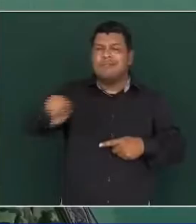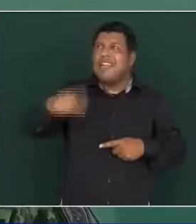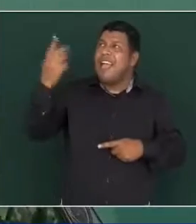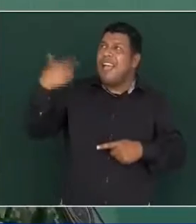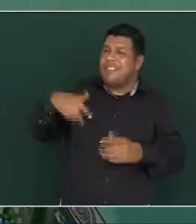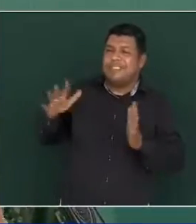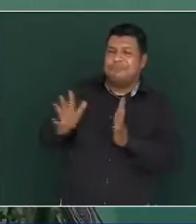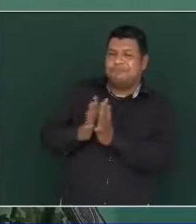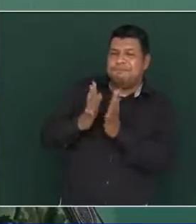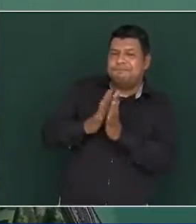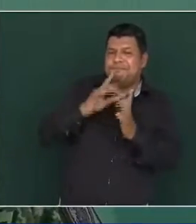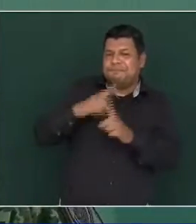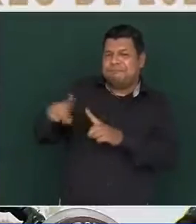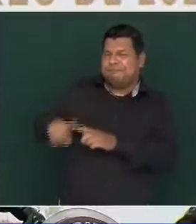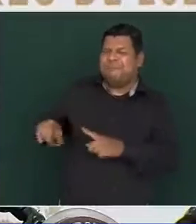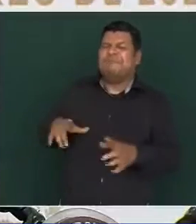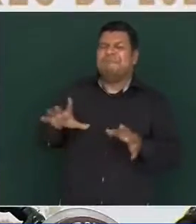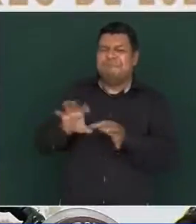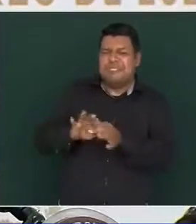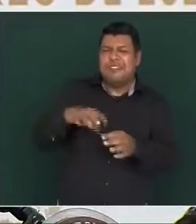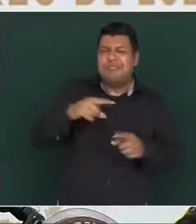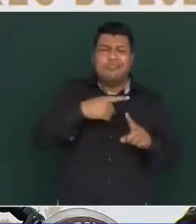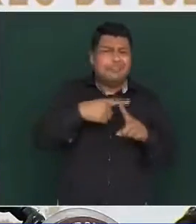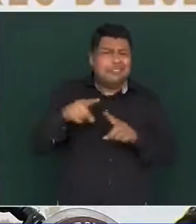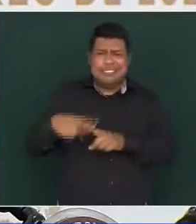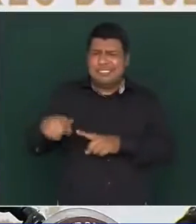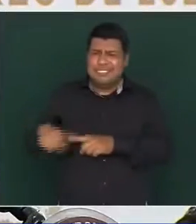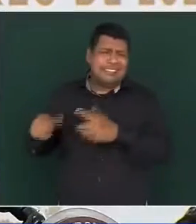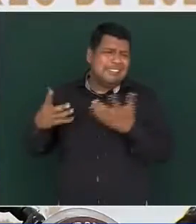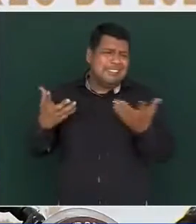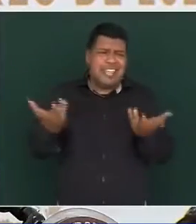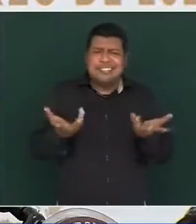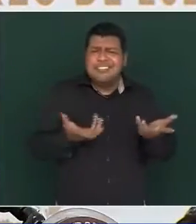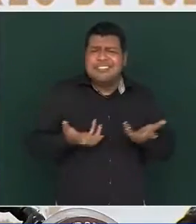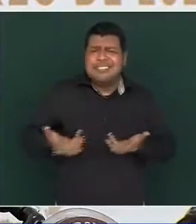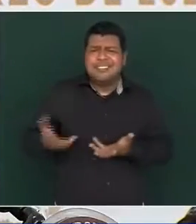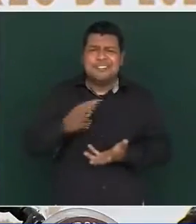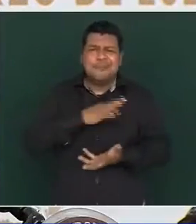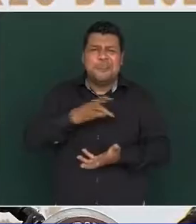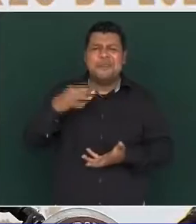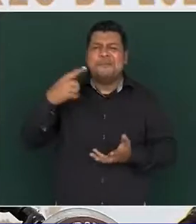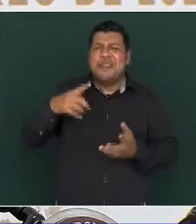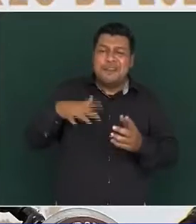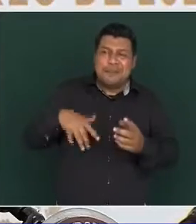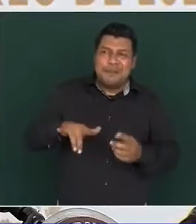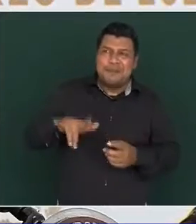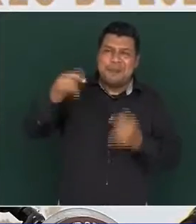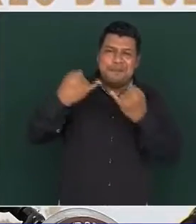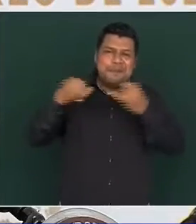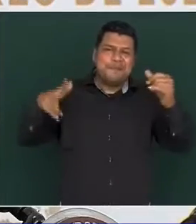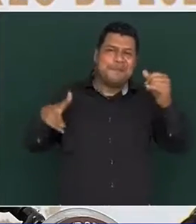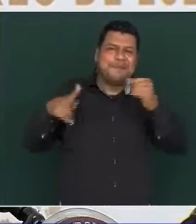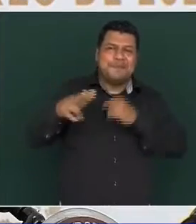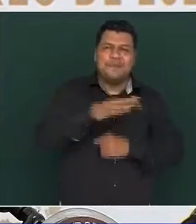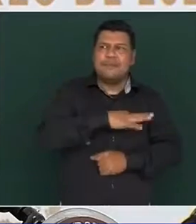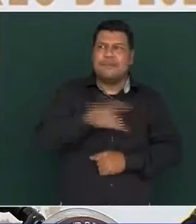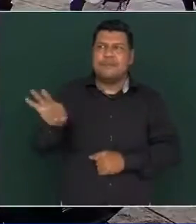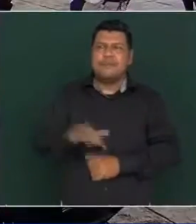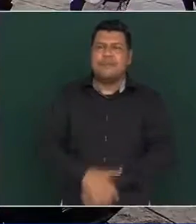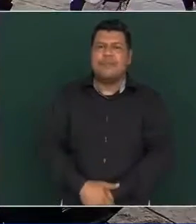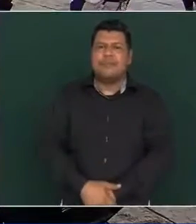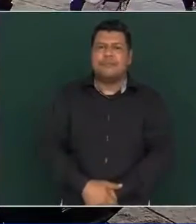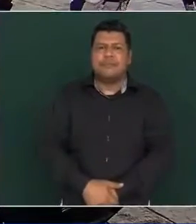una participación o estarán involucrados en lo que es la operación del aeropuerto.